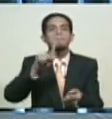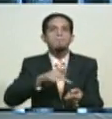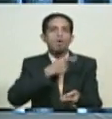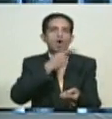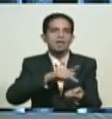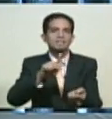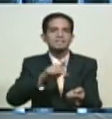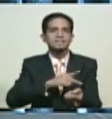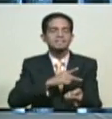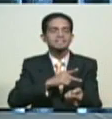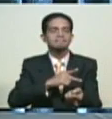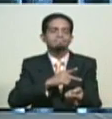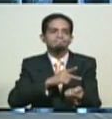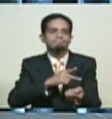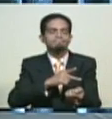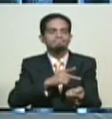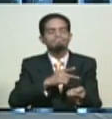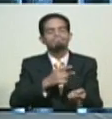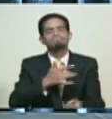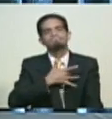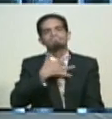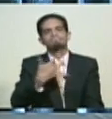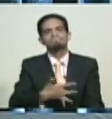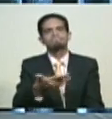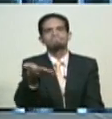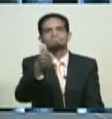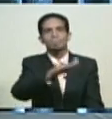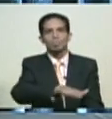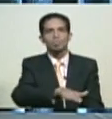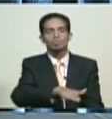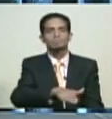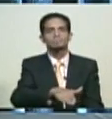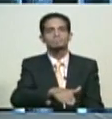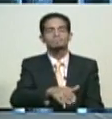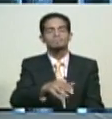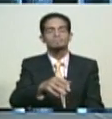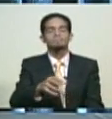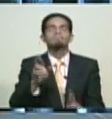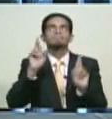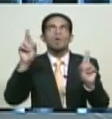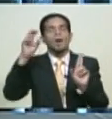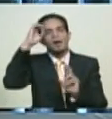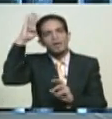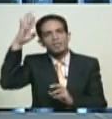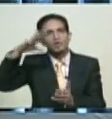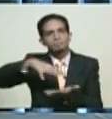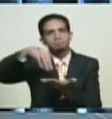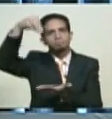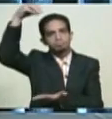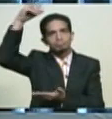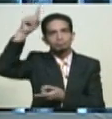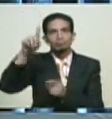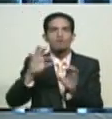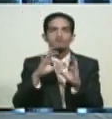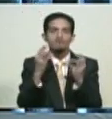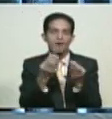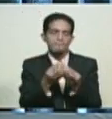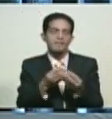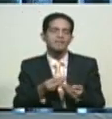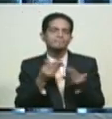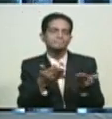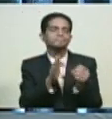nos deja tu canto hevia y cuando lleguemos siempre que dios te tenga en su gloria y a tu familia nuestras condolencias